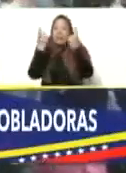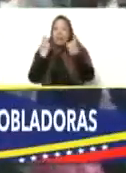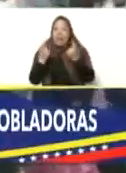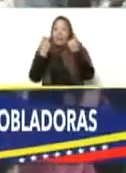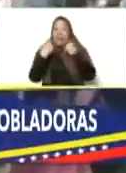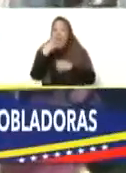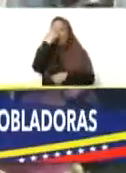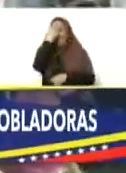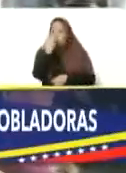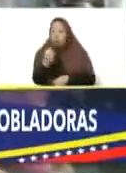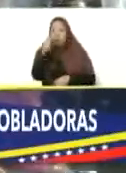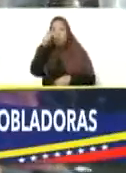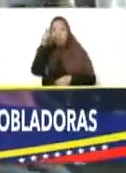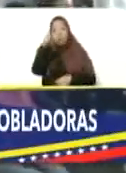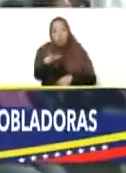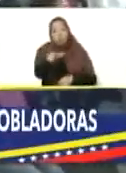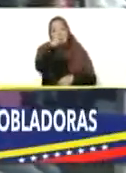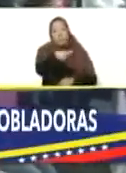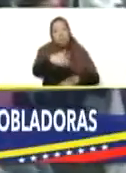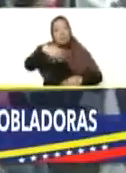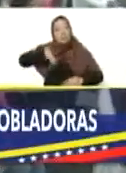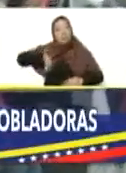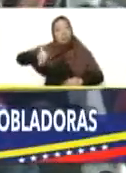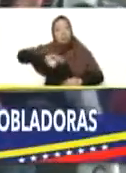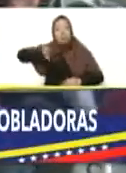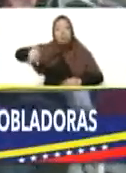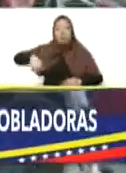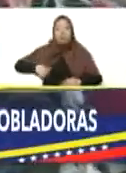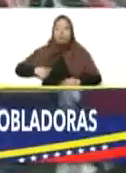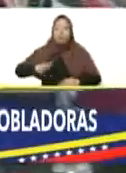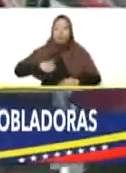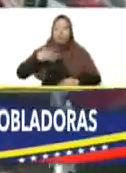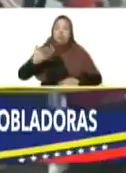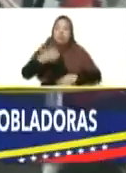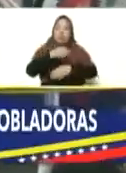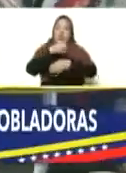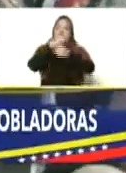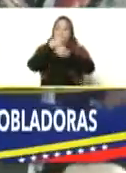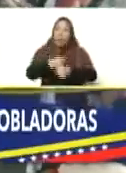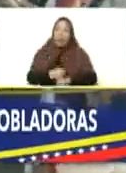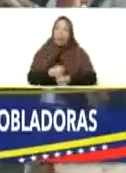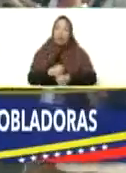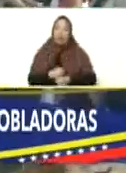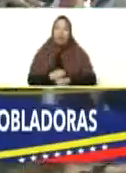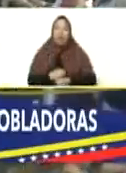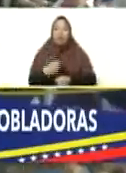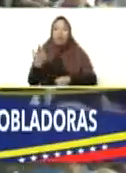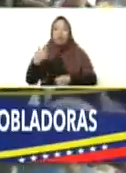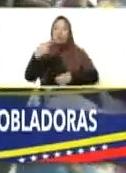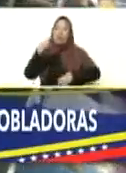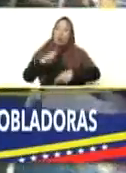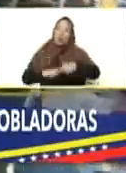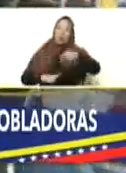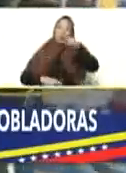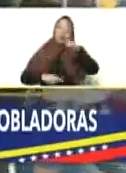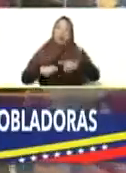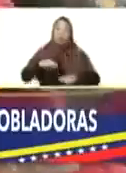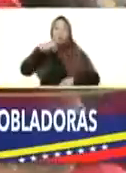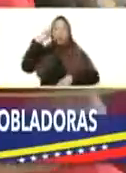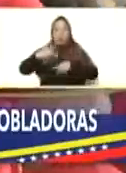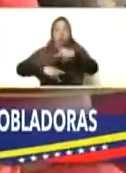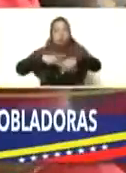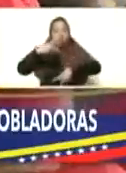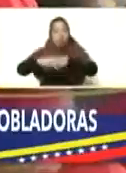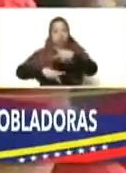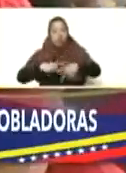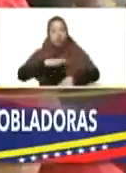como ciudadanos y ciudadano de esta patria que nosotros no podemos estar de brazos cruzados que nosotros estamos en construcción de un proceso